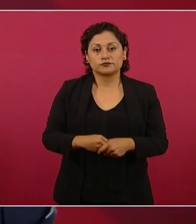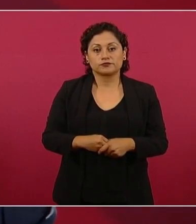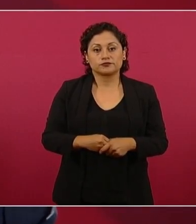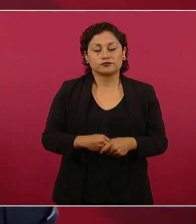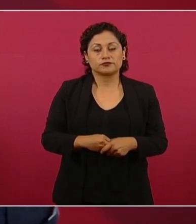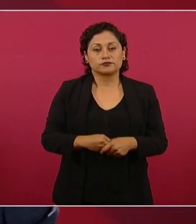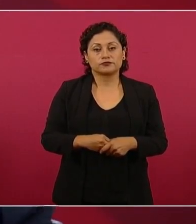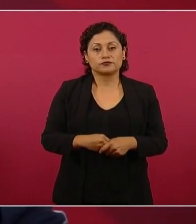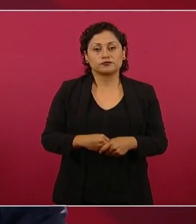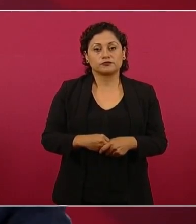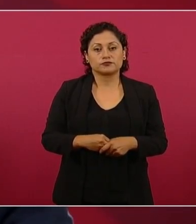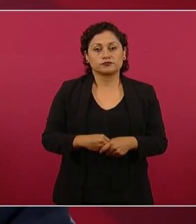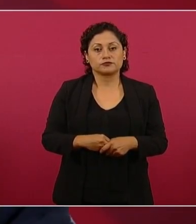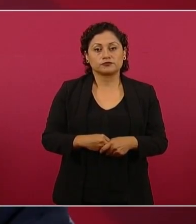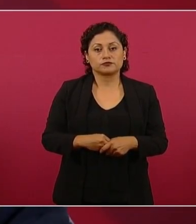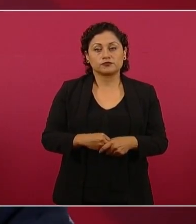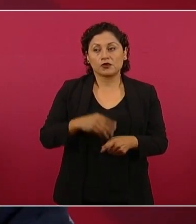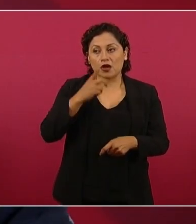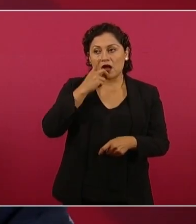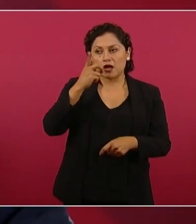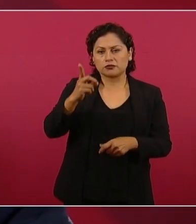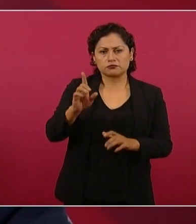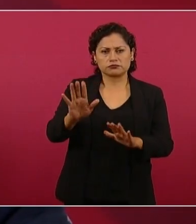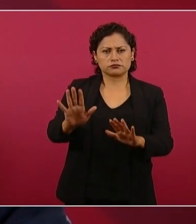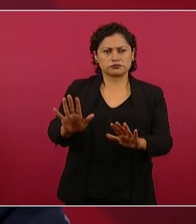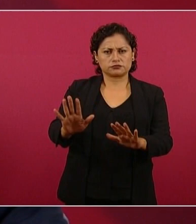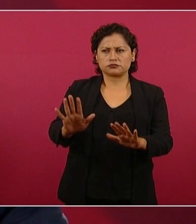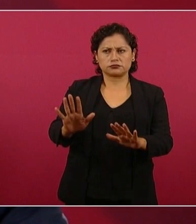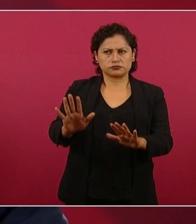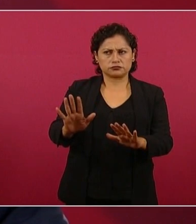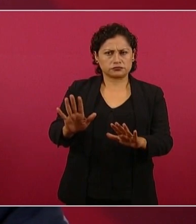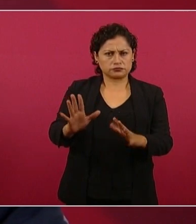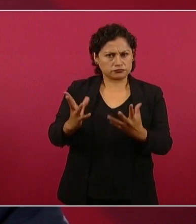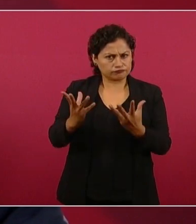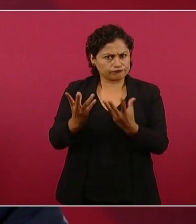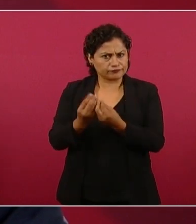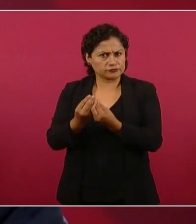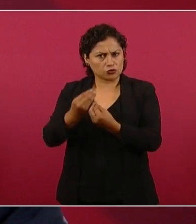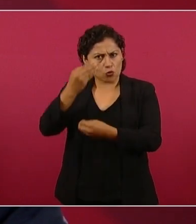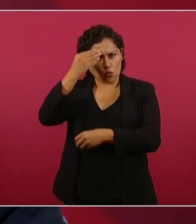se solidarizó con la Revolución Cubana.